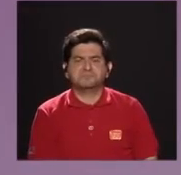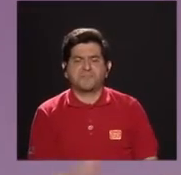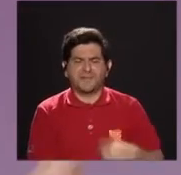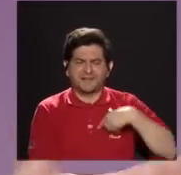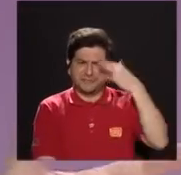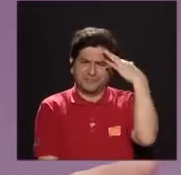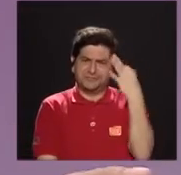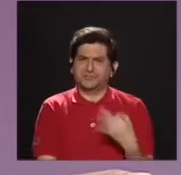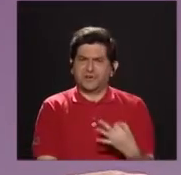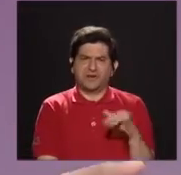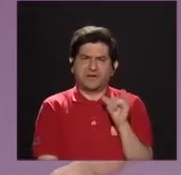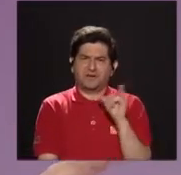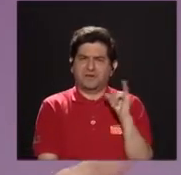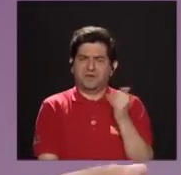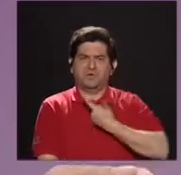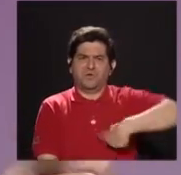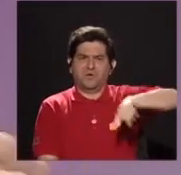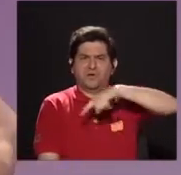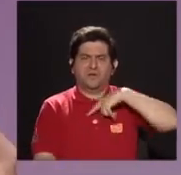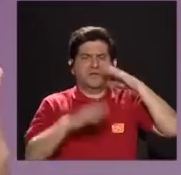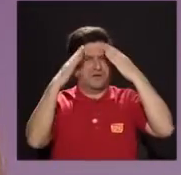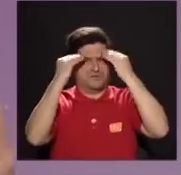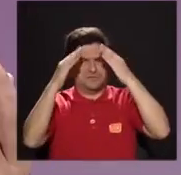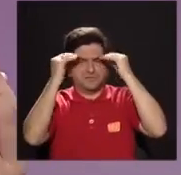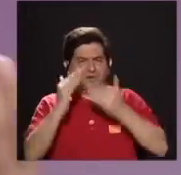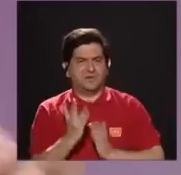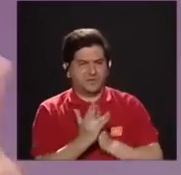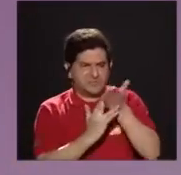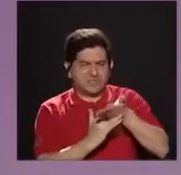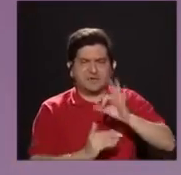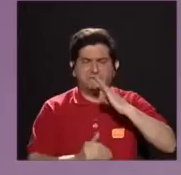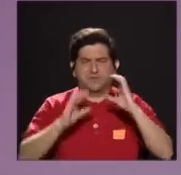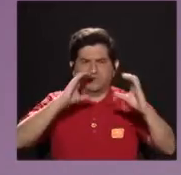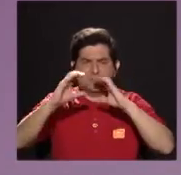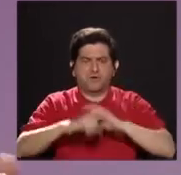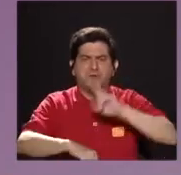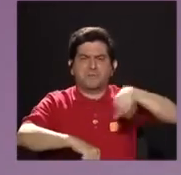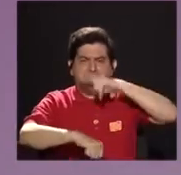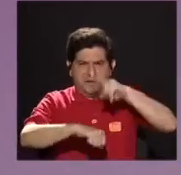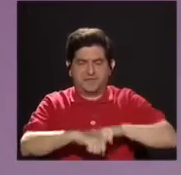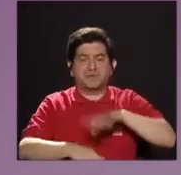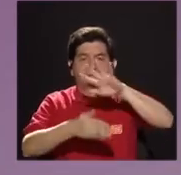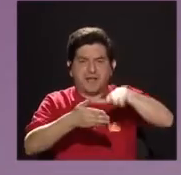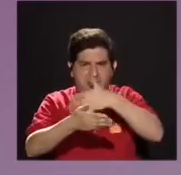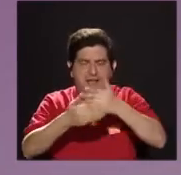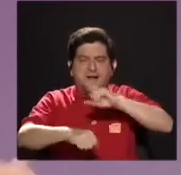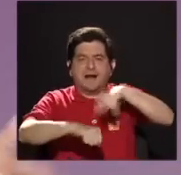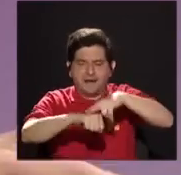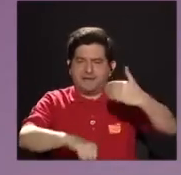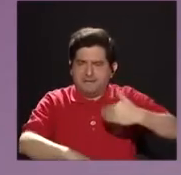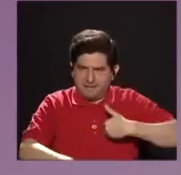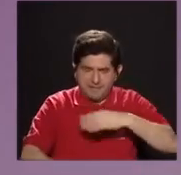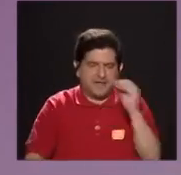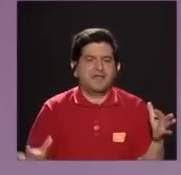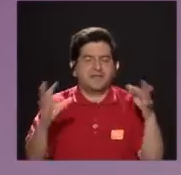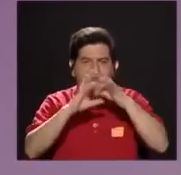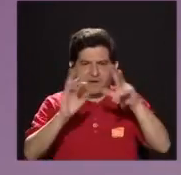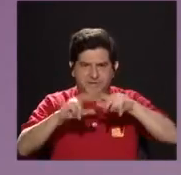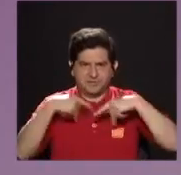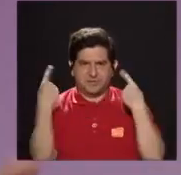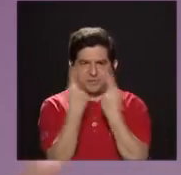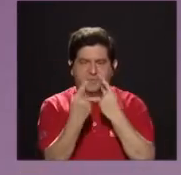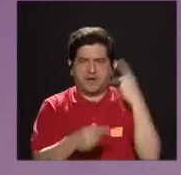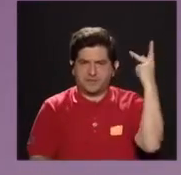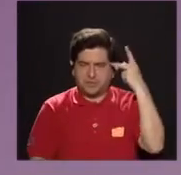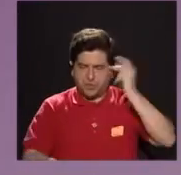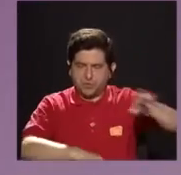yo creo que también tiene que ver con que nosotros nos informamos por medios que son nacionales, que tienen una agenda nacional y que está muy relacionada con los partidos políticos